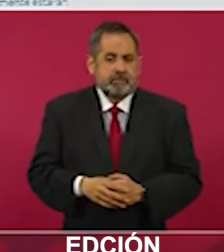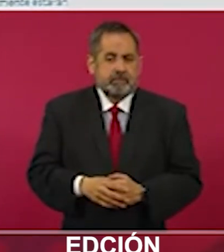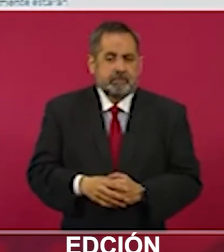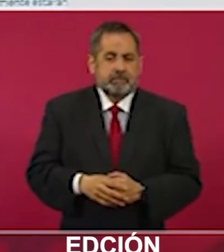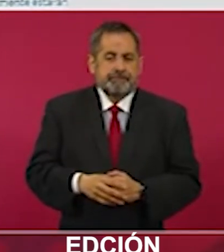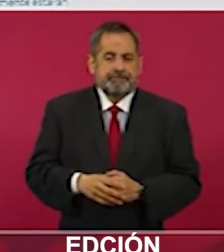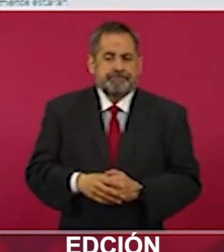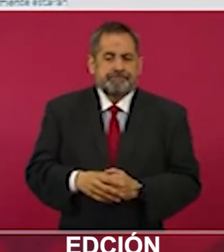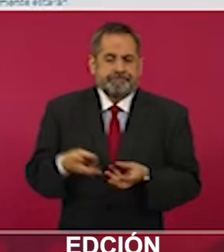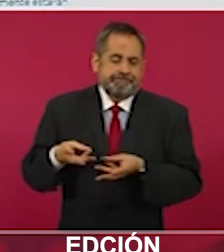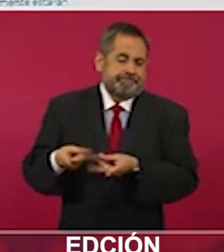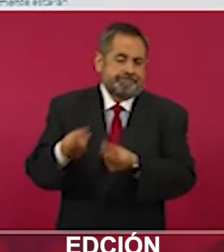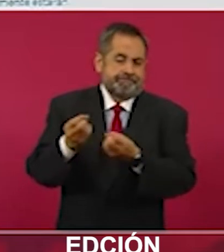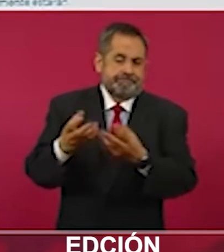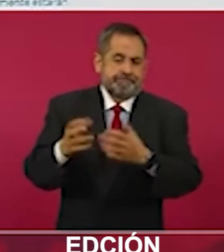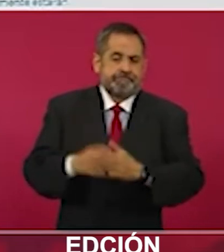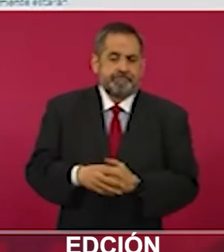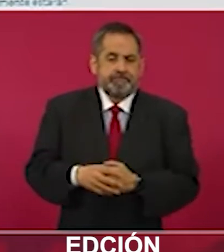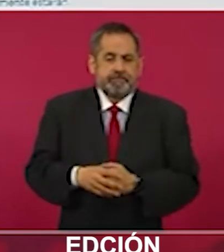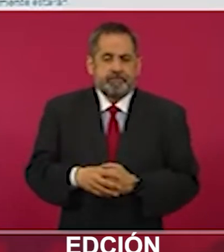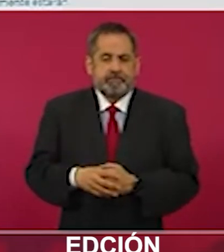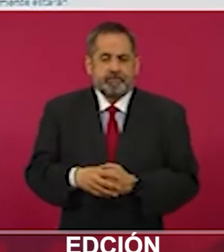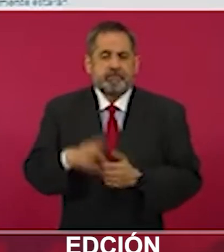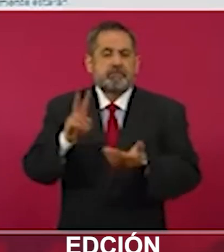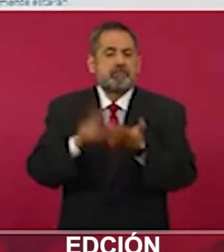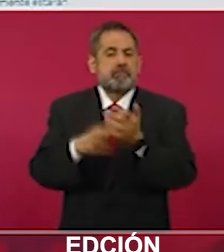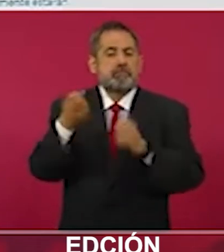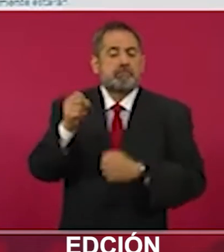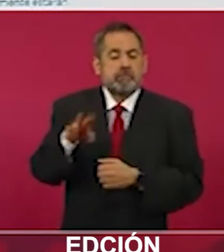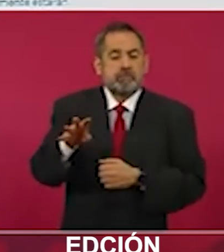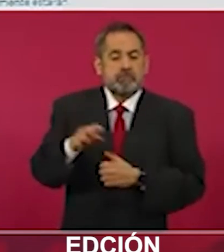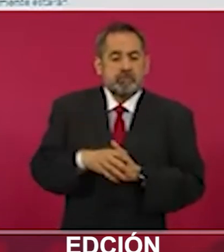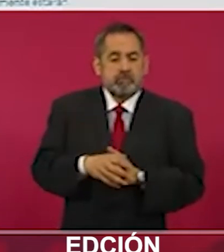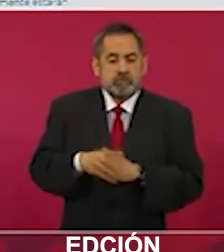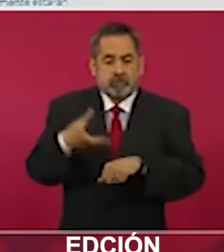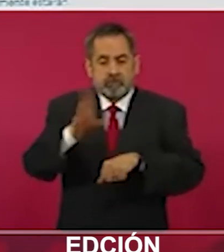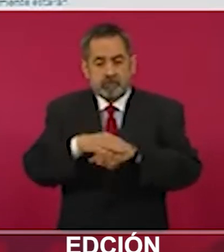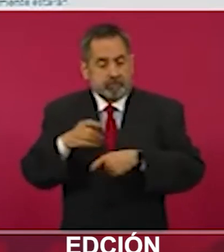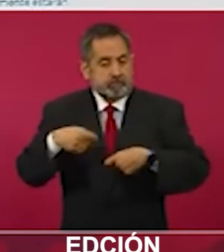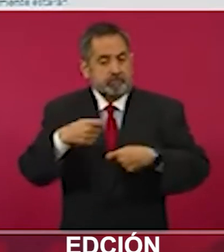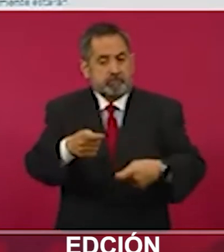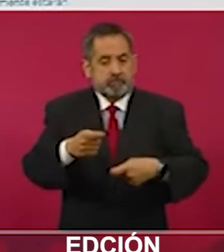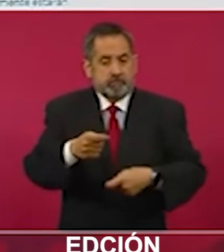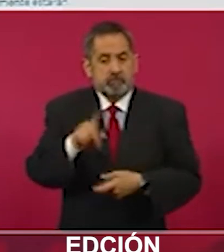hubo un gasto de más. 19, autorizado